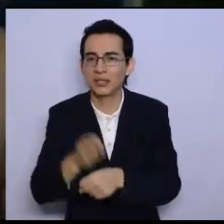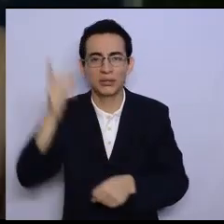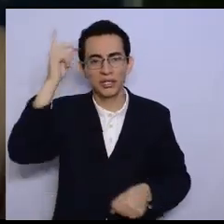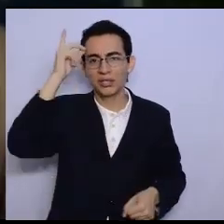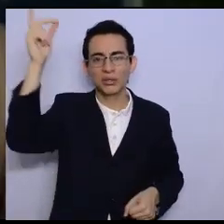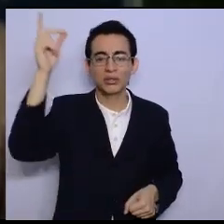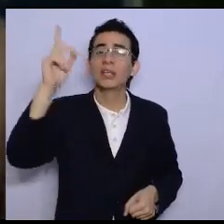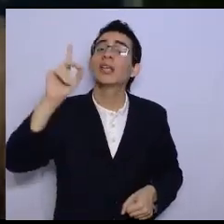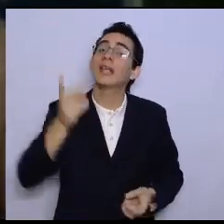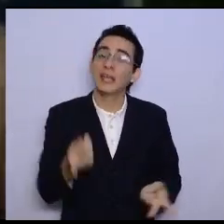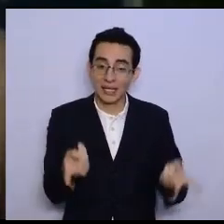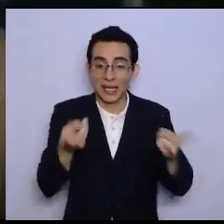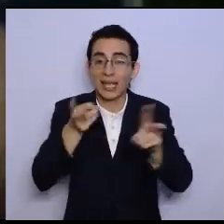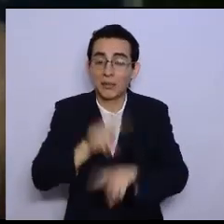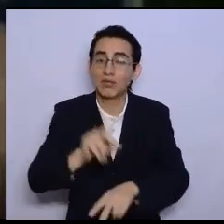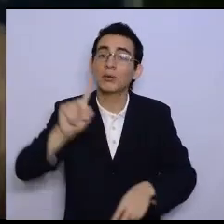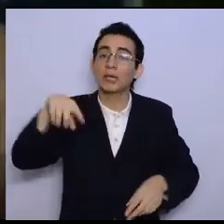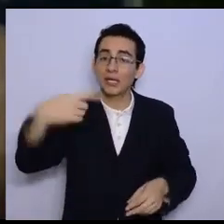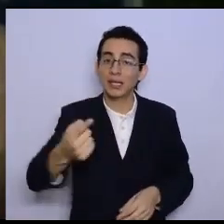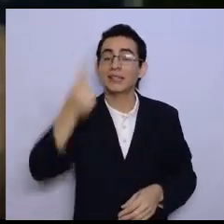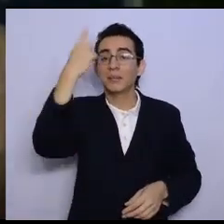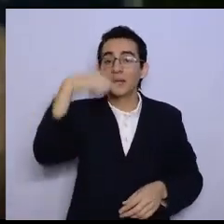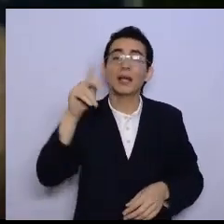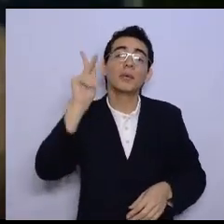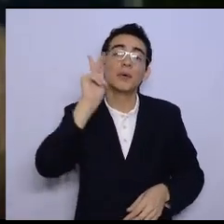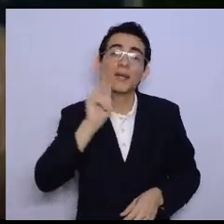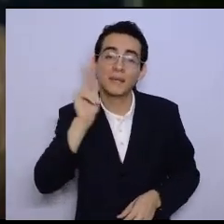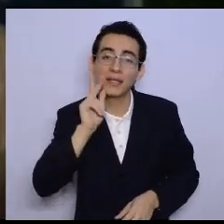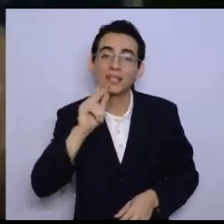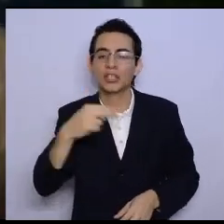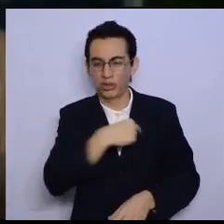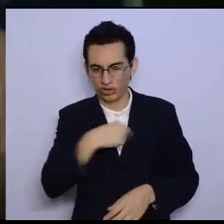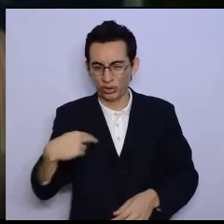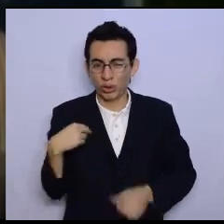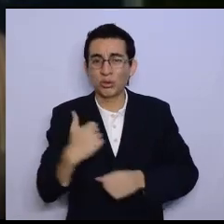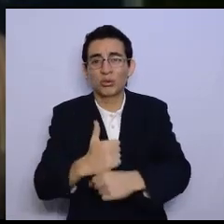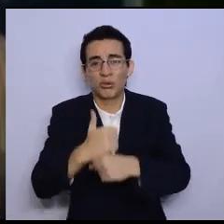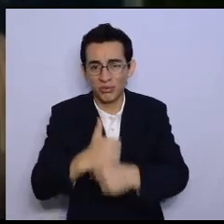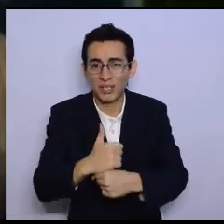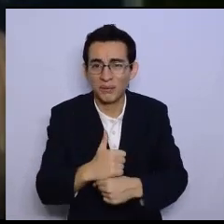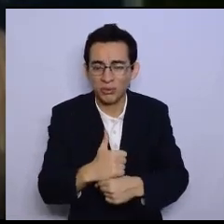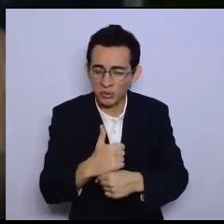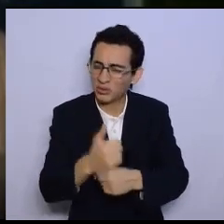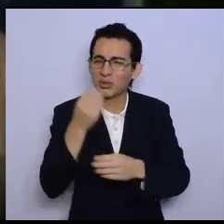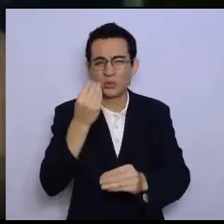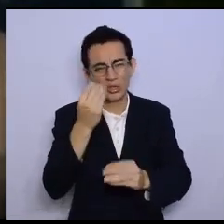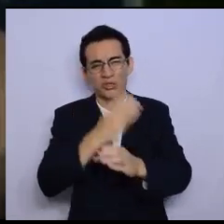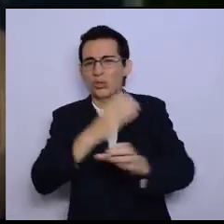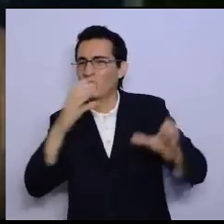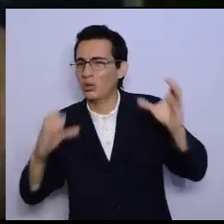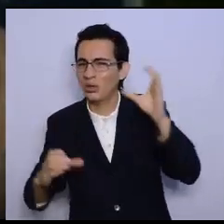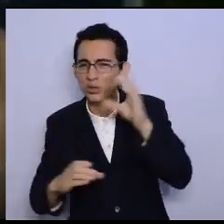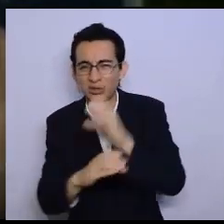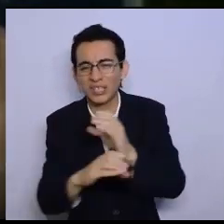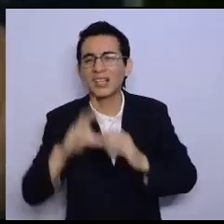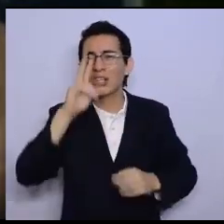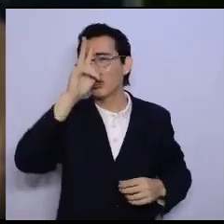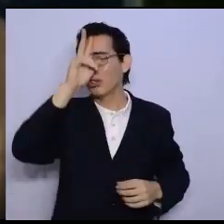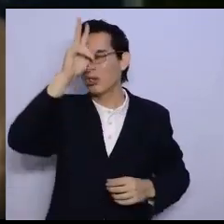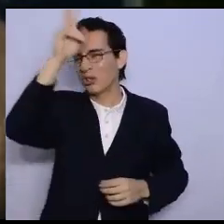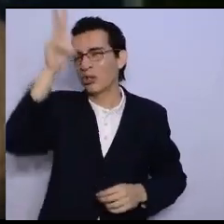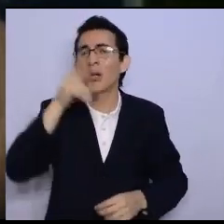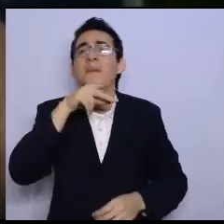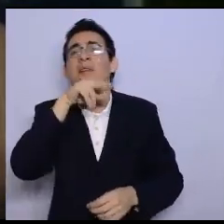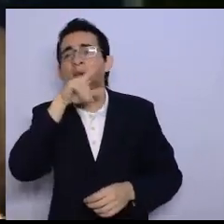sido perdonados. Sin embargo, sufrimos, padecemos cosas, dolor, que